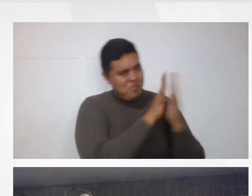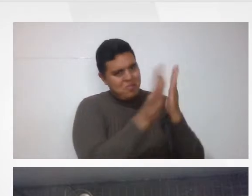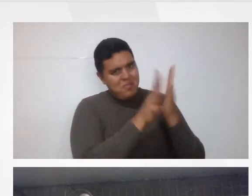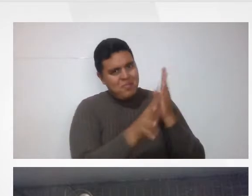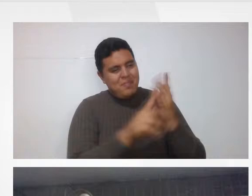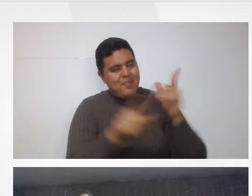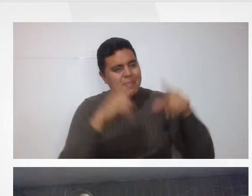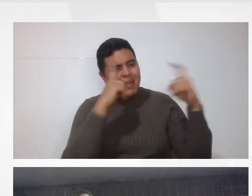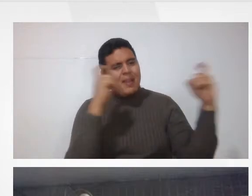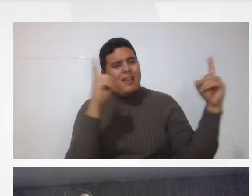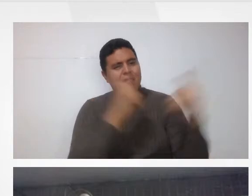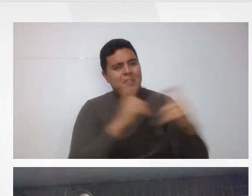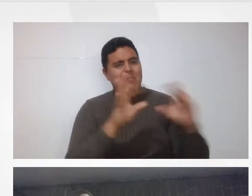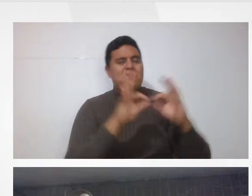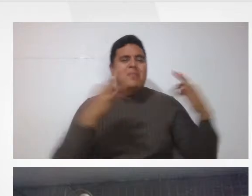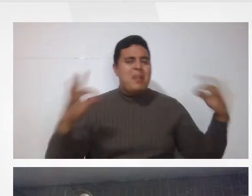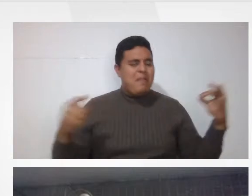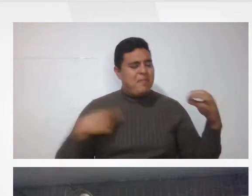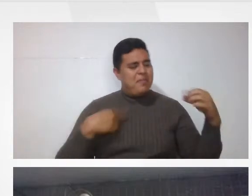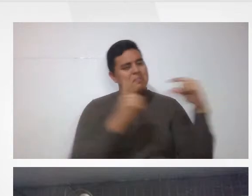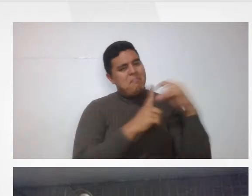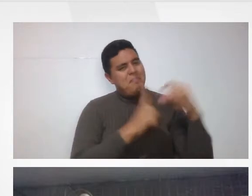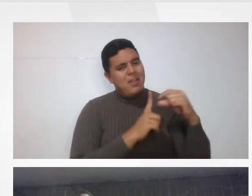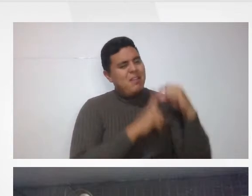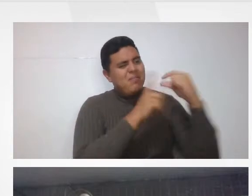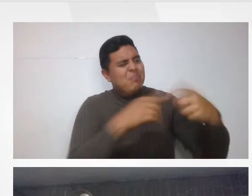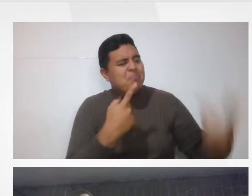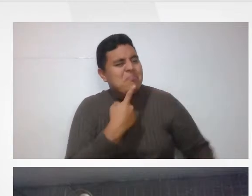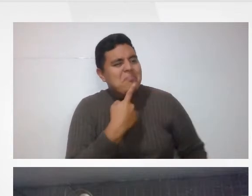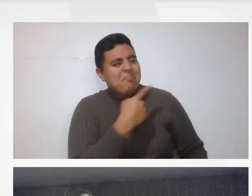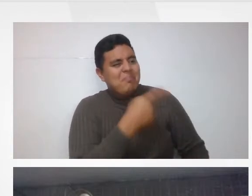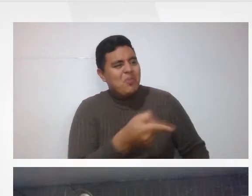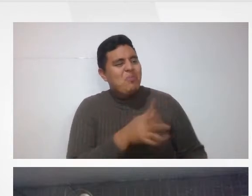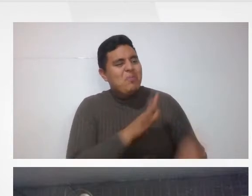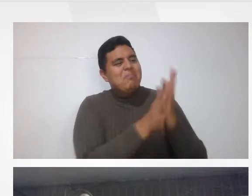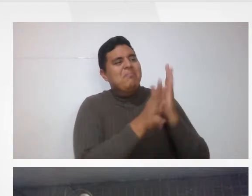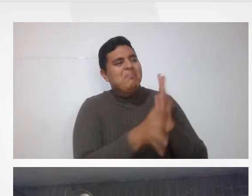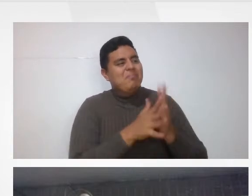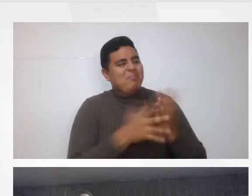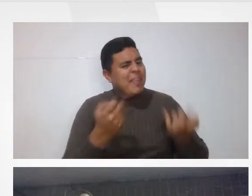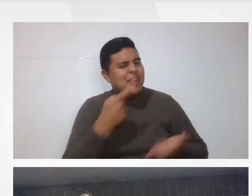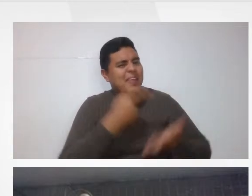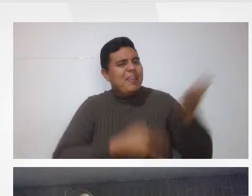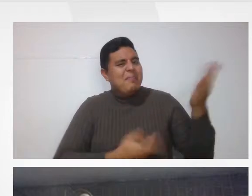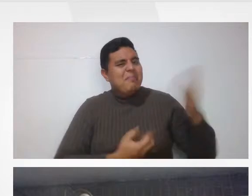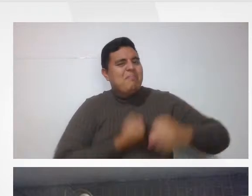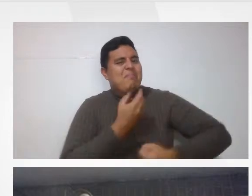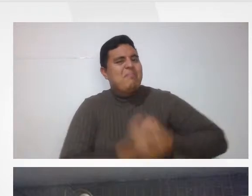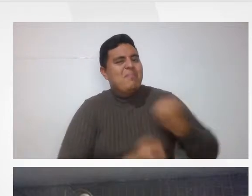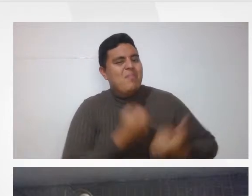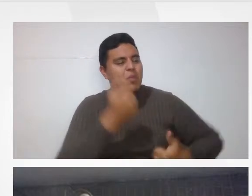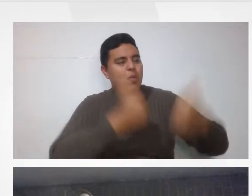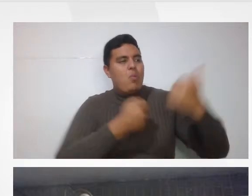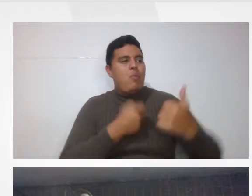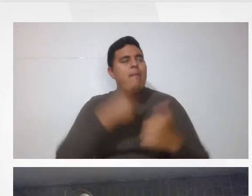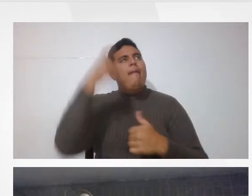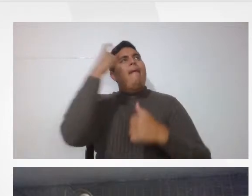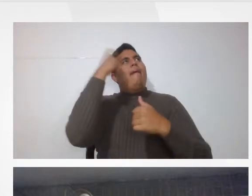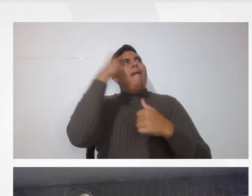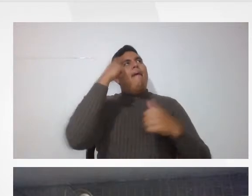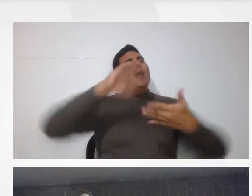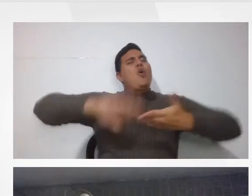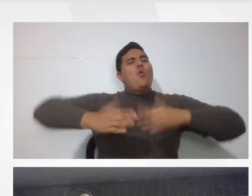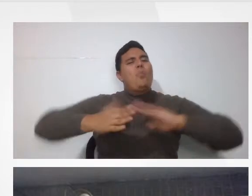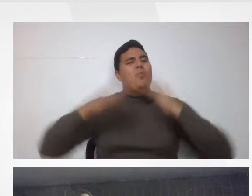que nos quieras dar, una reflexión. ¿Qué nos dirías? ¿Qué dirías? ¿Qué agradecerías también en ese momento? Y pensando en toda la comunidad educativa,